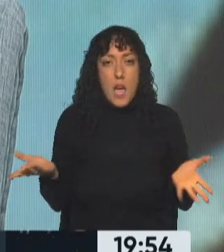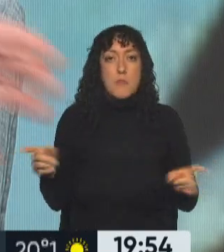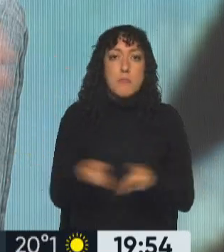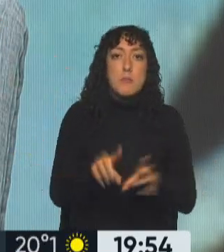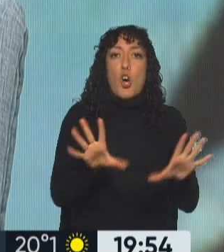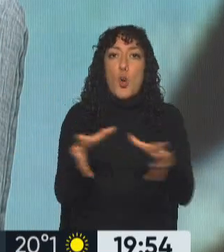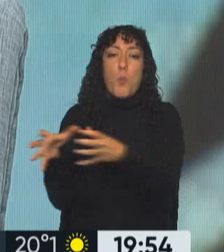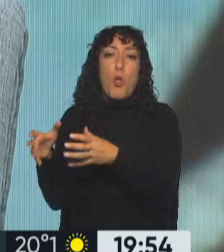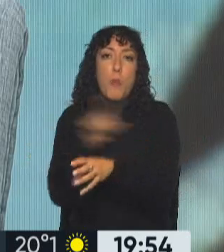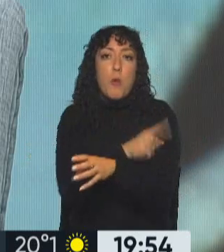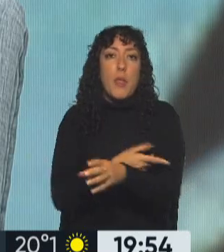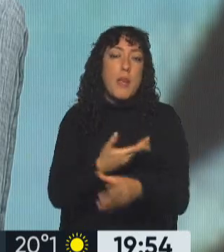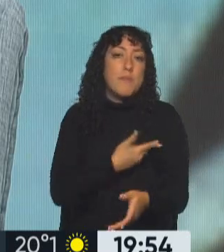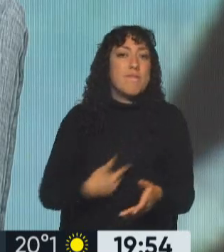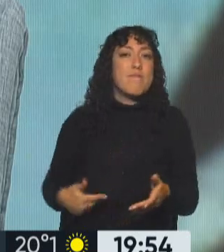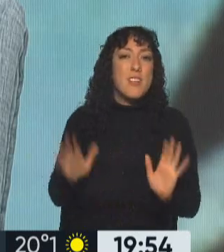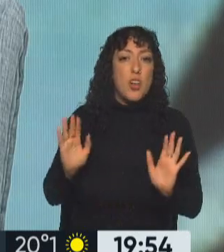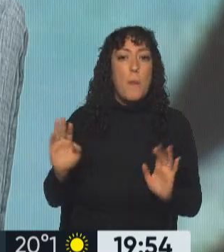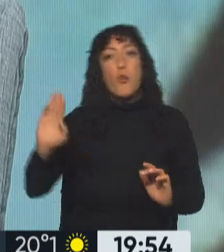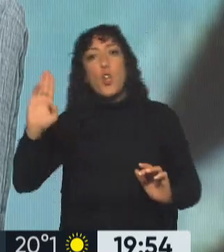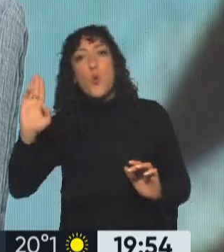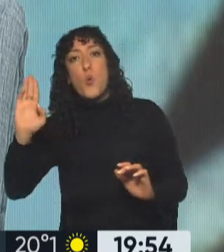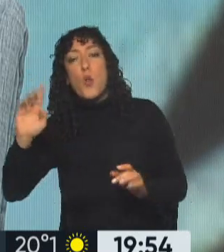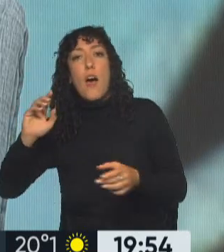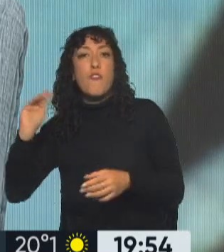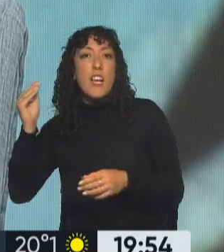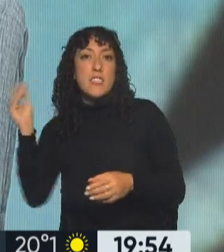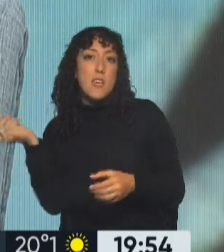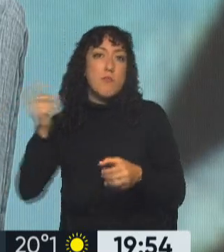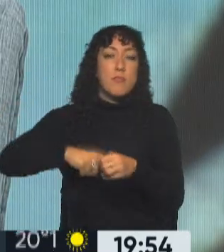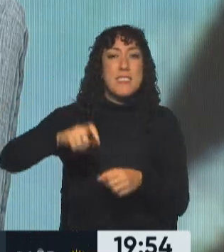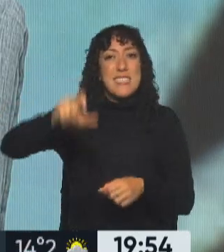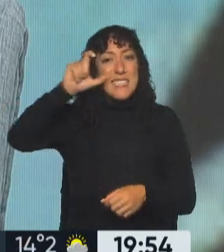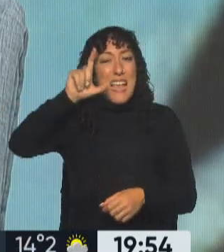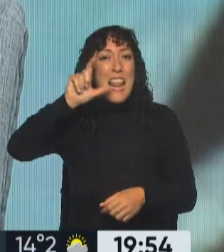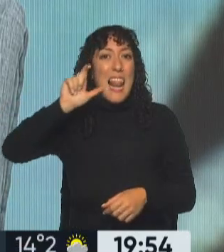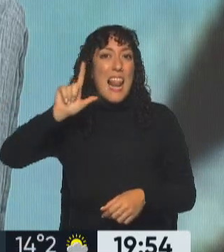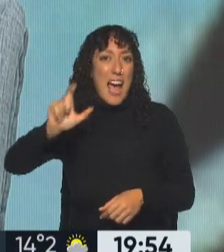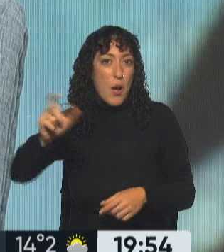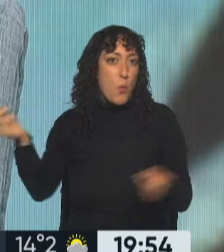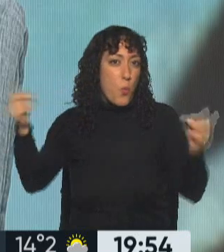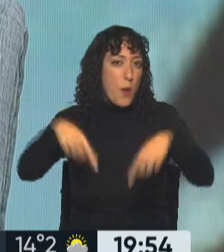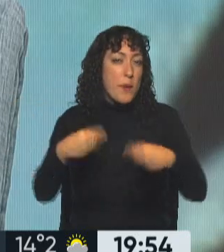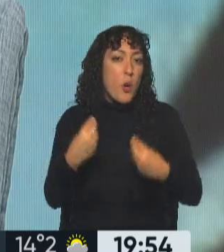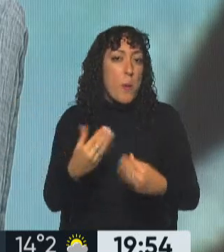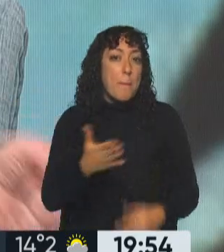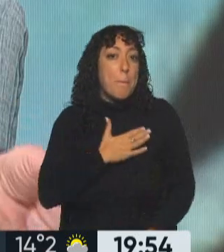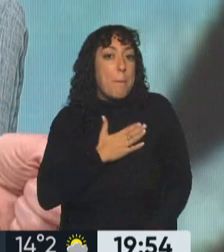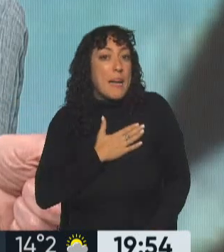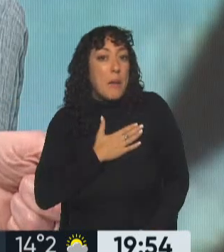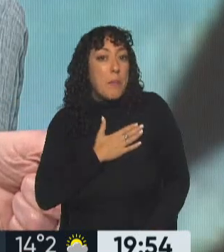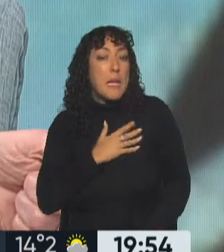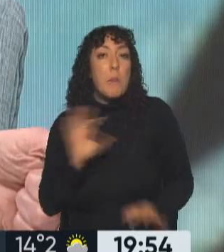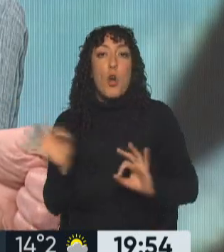en el poder. Porque Lula acá, cuando reinsertó Brasil en la CELAC, dijo, si por mí fuera, tendríamos